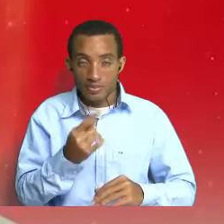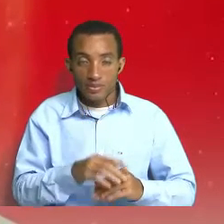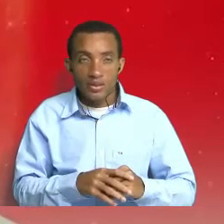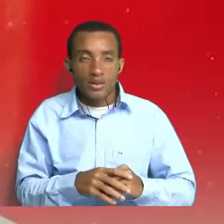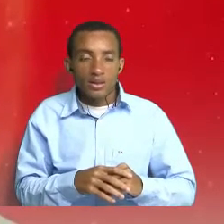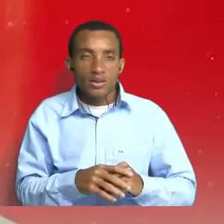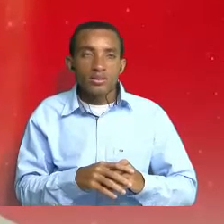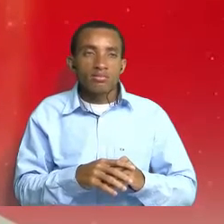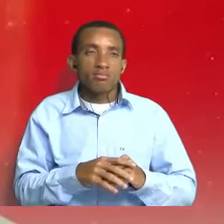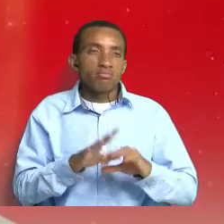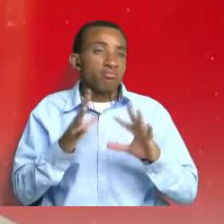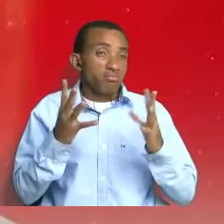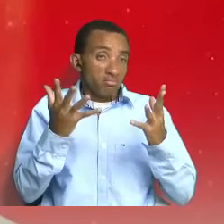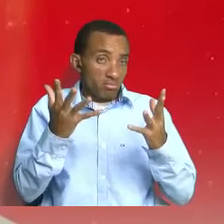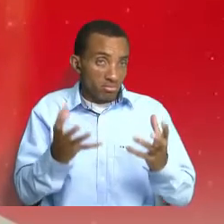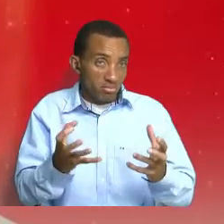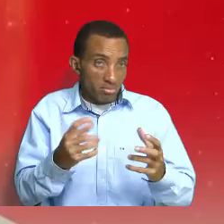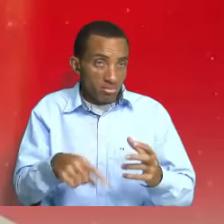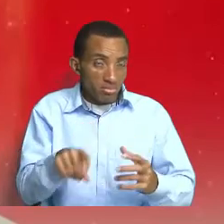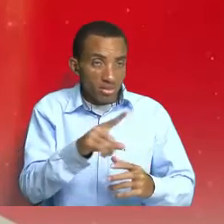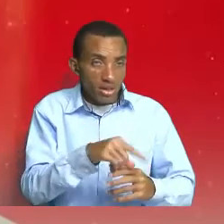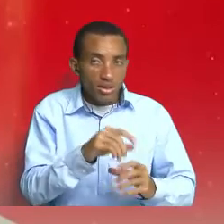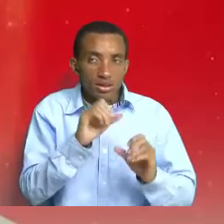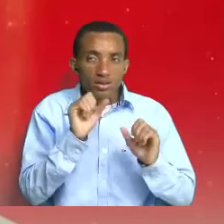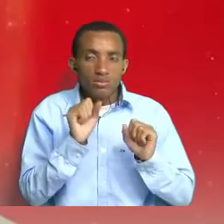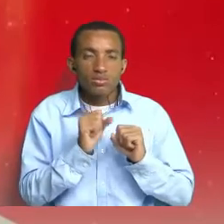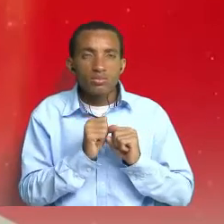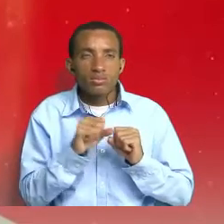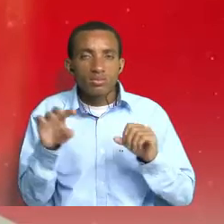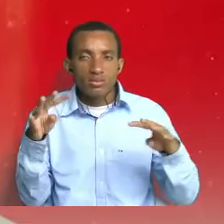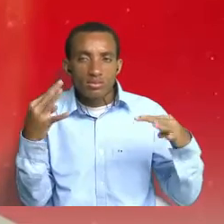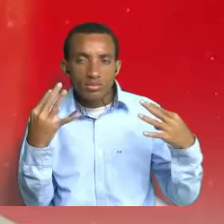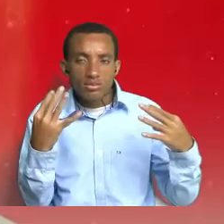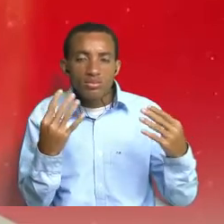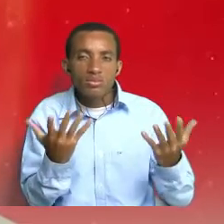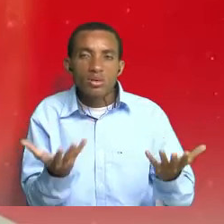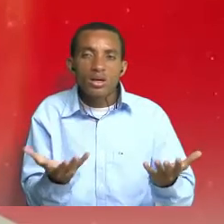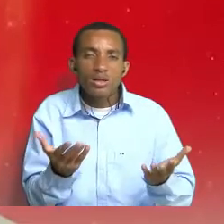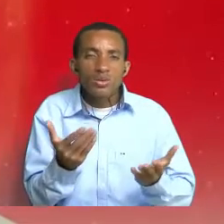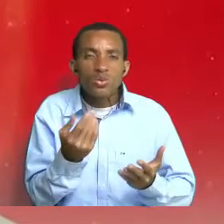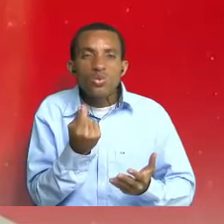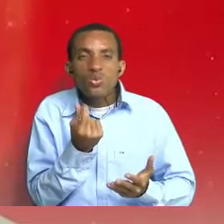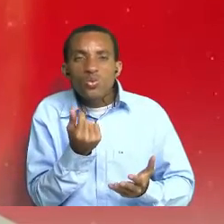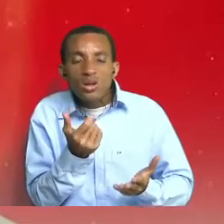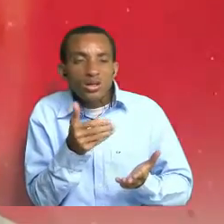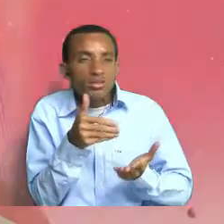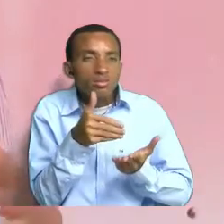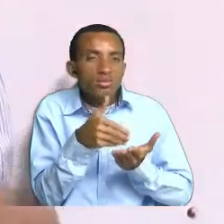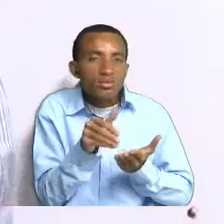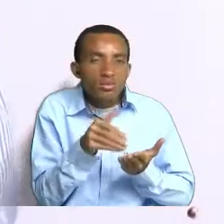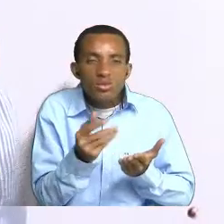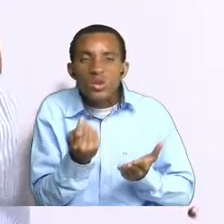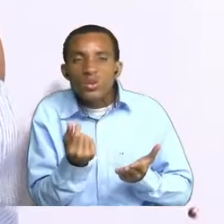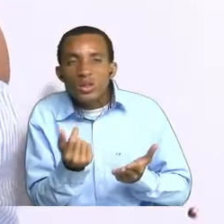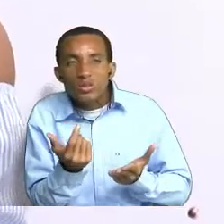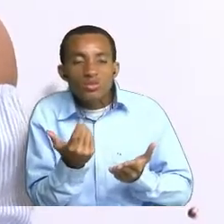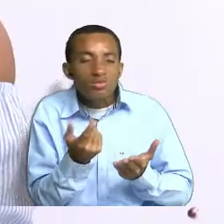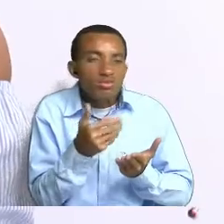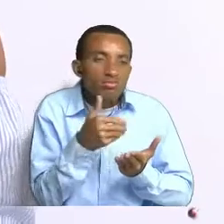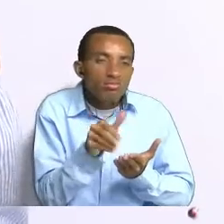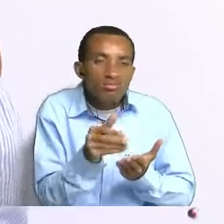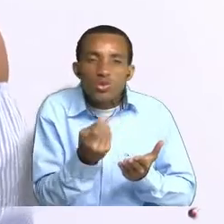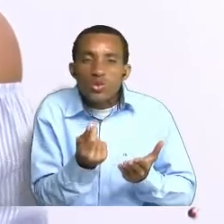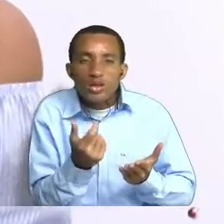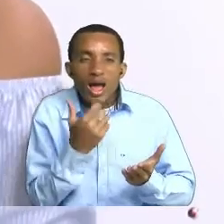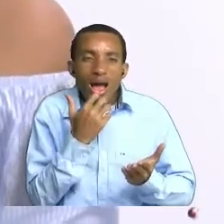que quieren los ingredientes que empezamos a implementar ese es el valor que más o menos puede tener la receta que preparamos día a día entonces en esta